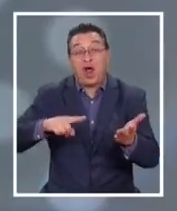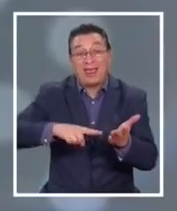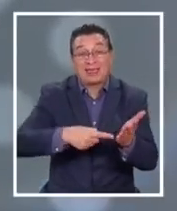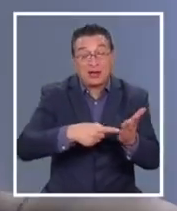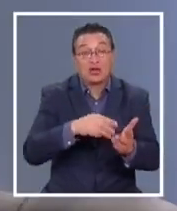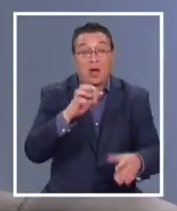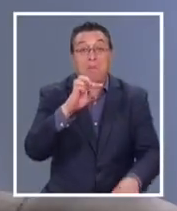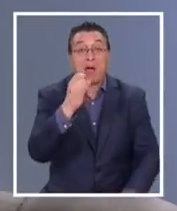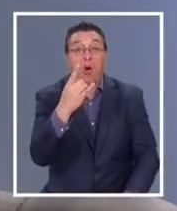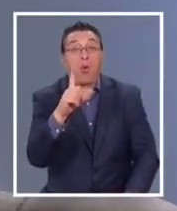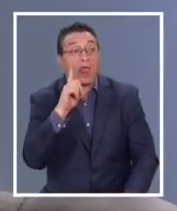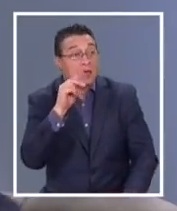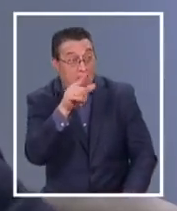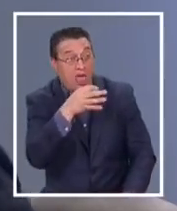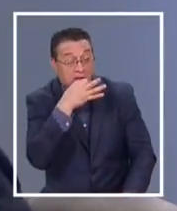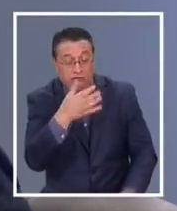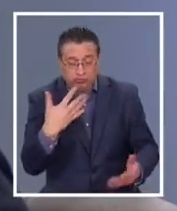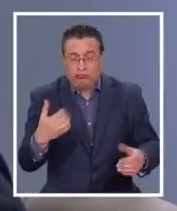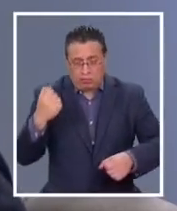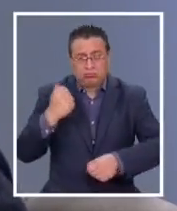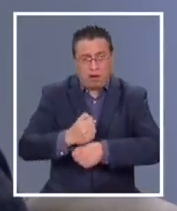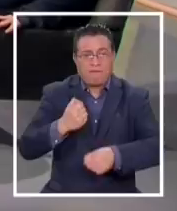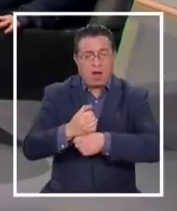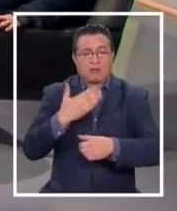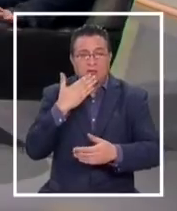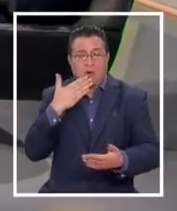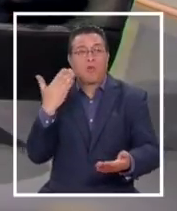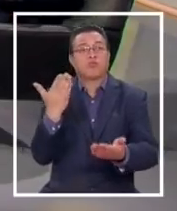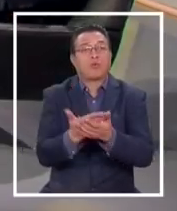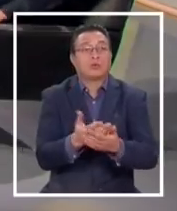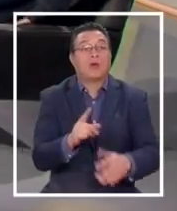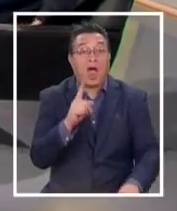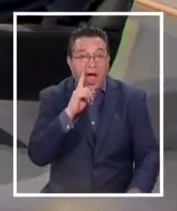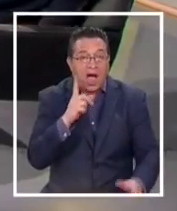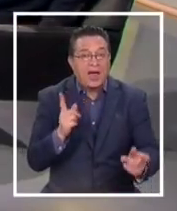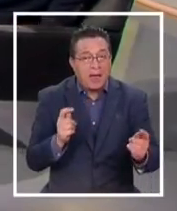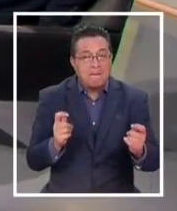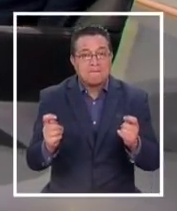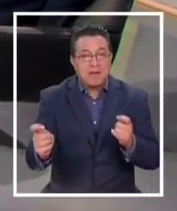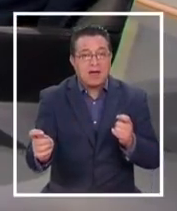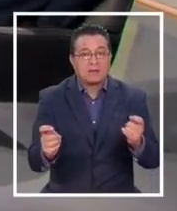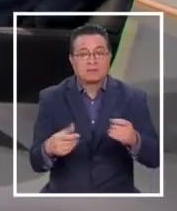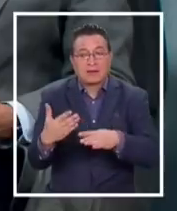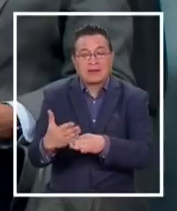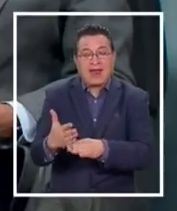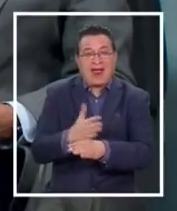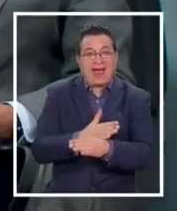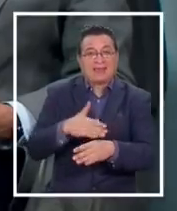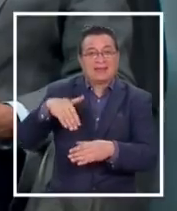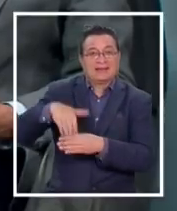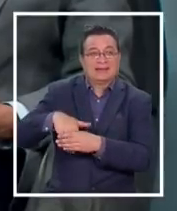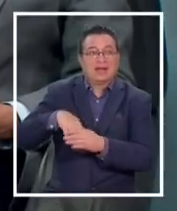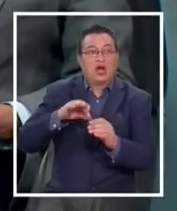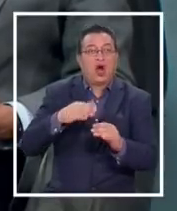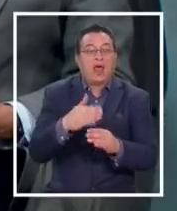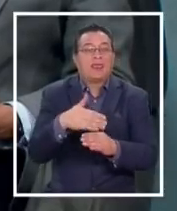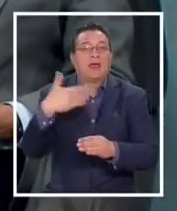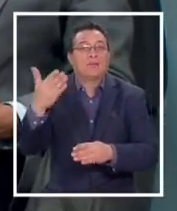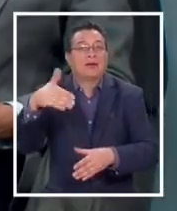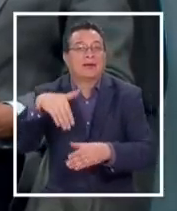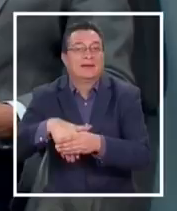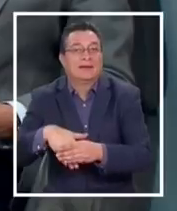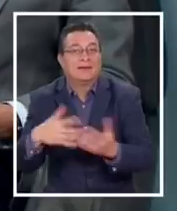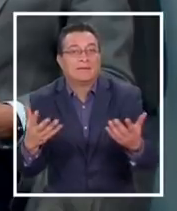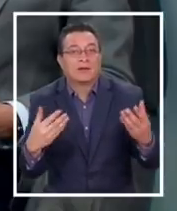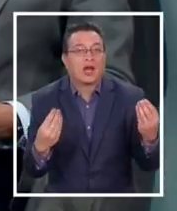dice Paulina, están trabajando en las propuestas. ¿No hay algún manejo de que esto, si lo hacemos antes de las elecciones o lo hacemos después de las elecciones, para